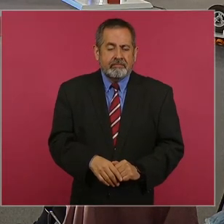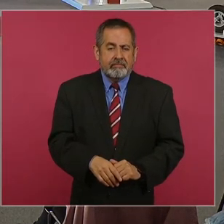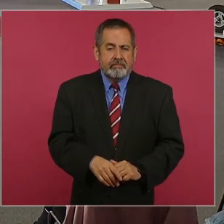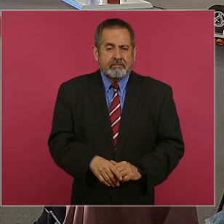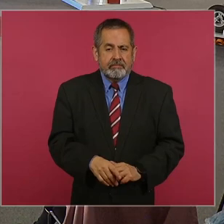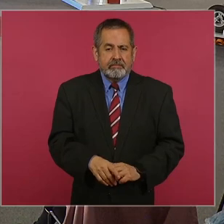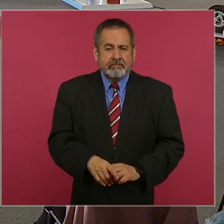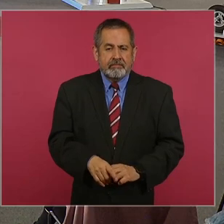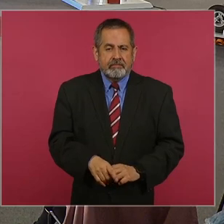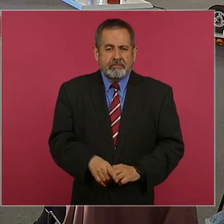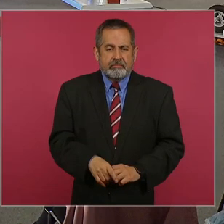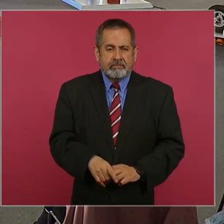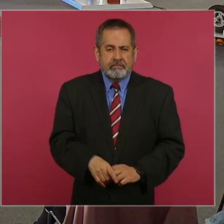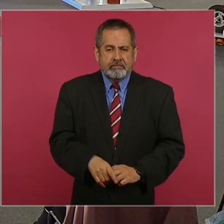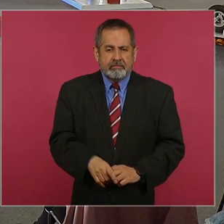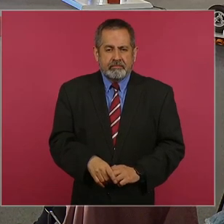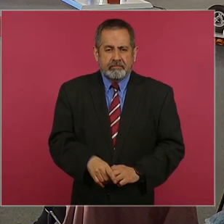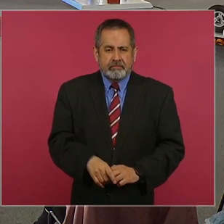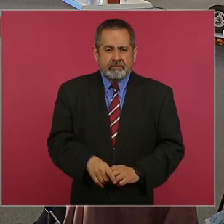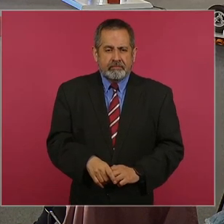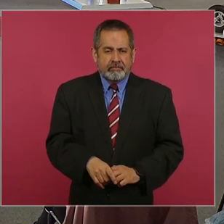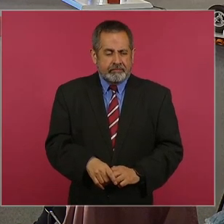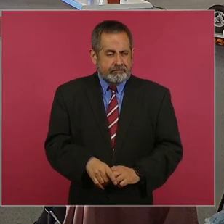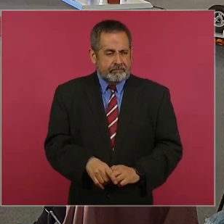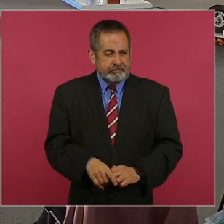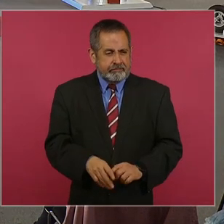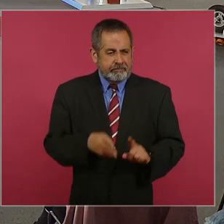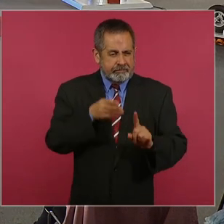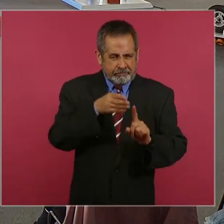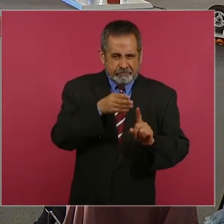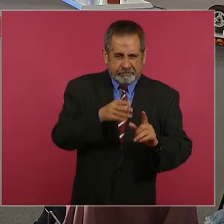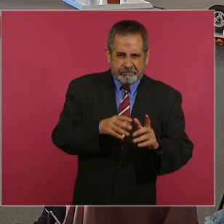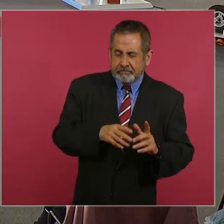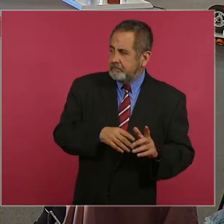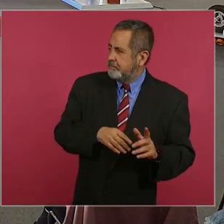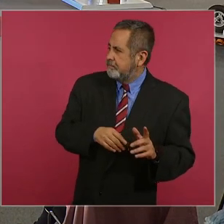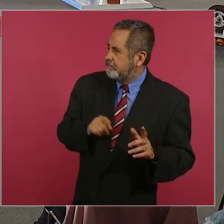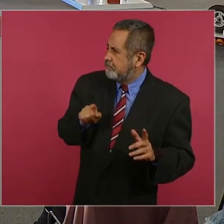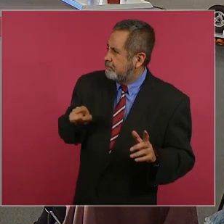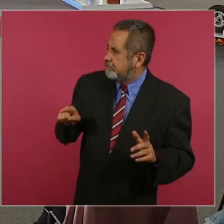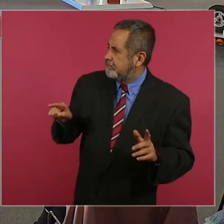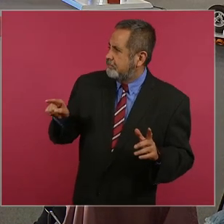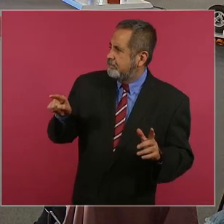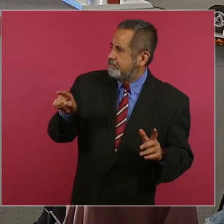pero está viendo todo lo que está pasando